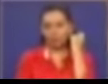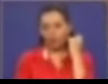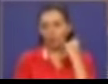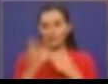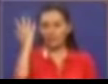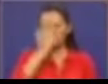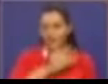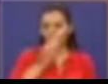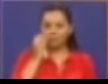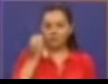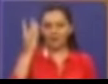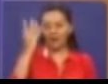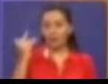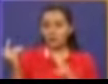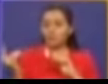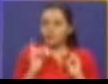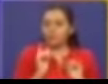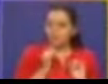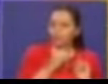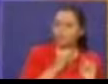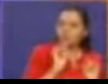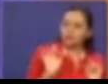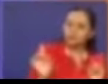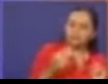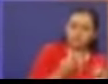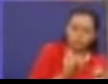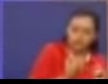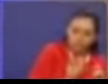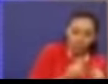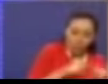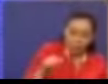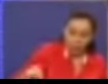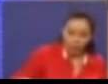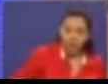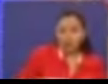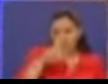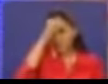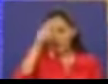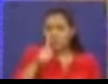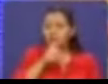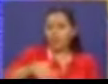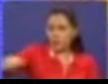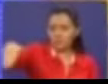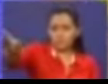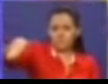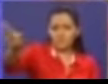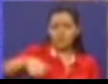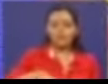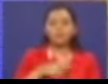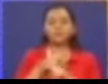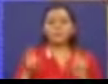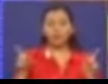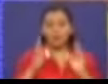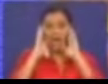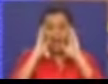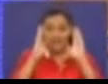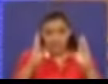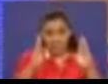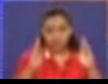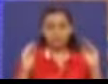el blanco, y ustedes saben que a cierta burguesía no le gusta eso. Que vayan nomás a sus clínicas privadas. Pero en cuestión de